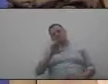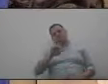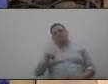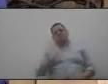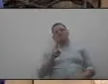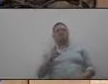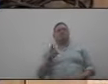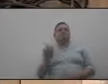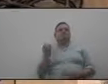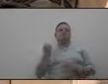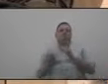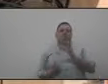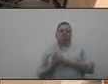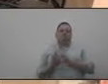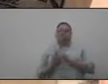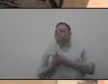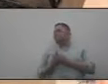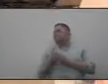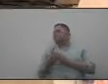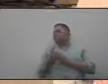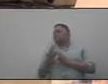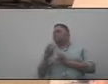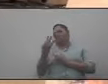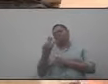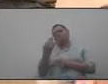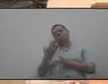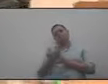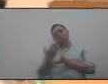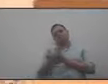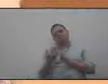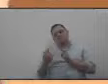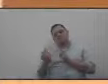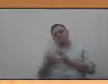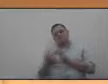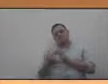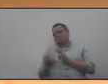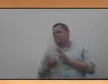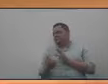venía presentando por problemas, prácticamente tres problemas que son los que